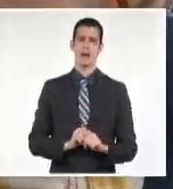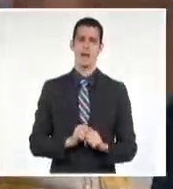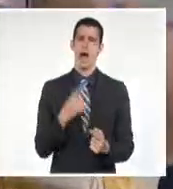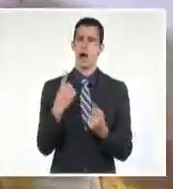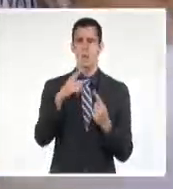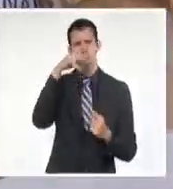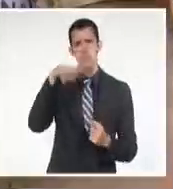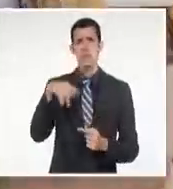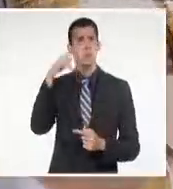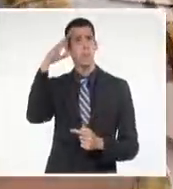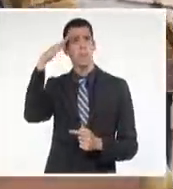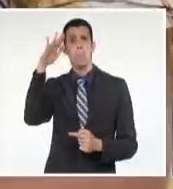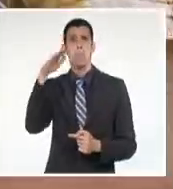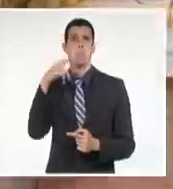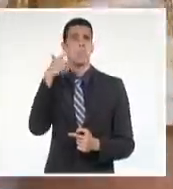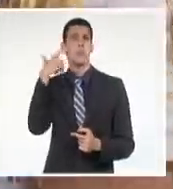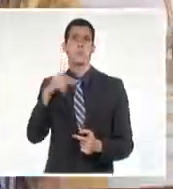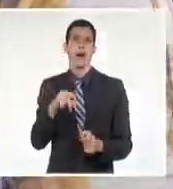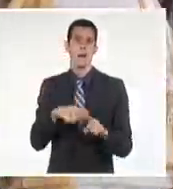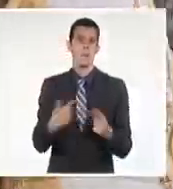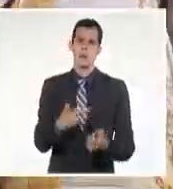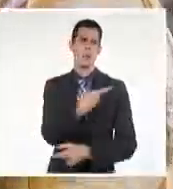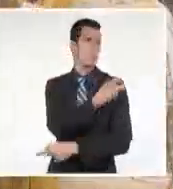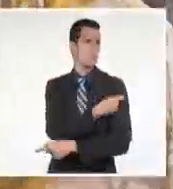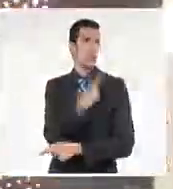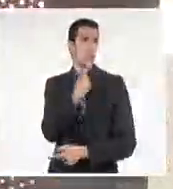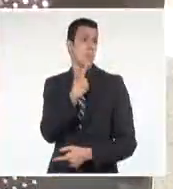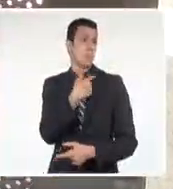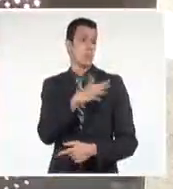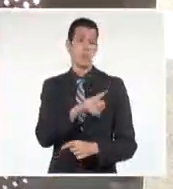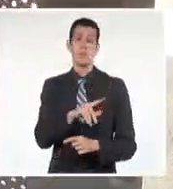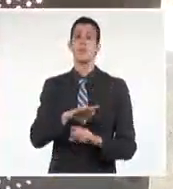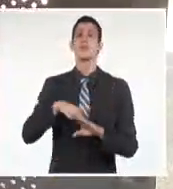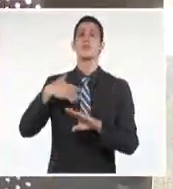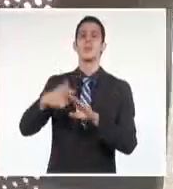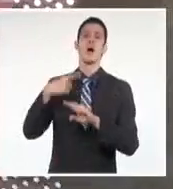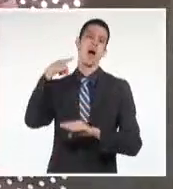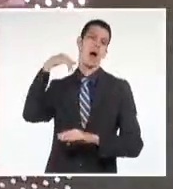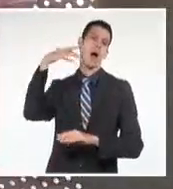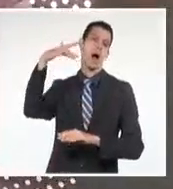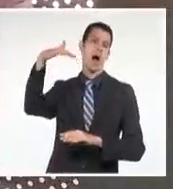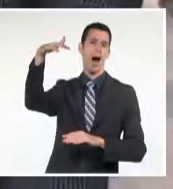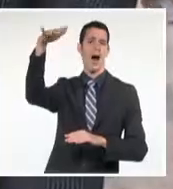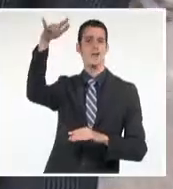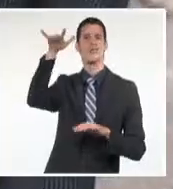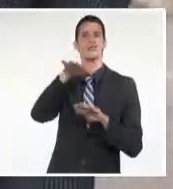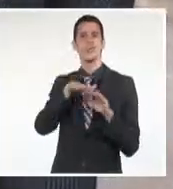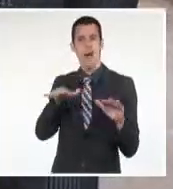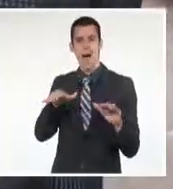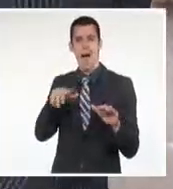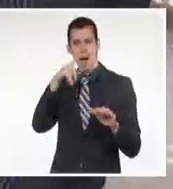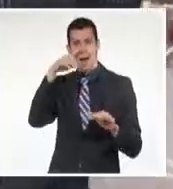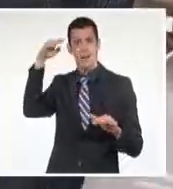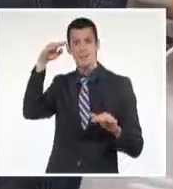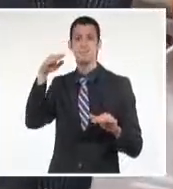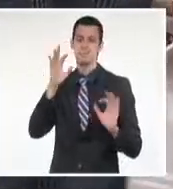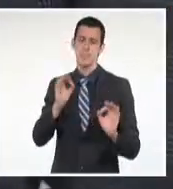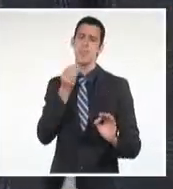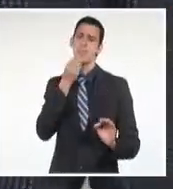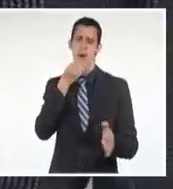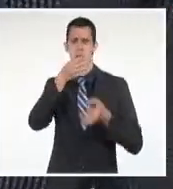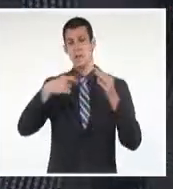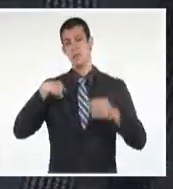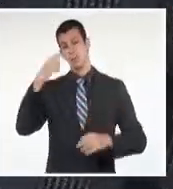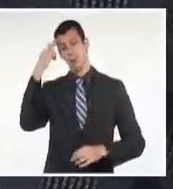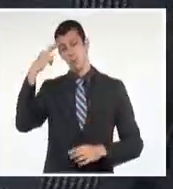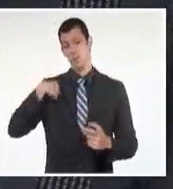este paso en sus vidas, lo contarán al crecer. En esta jornada de tan chiquiticos, se han vuelto tan grandes para